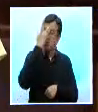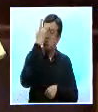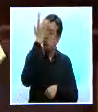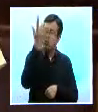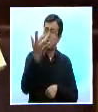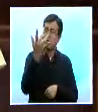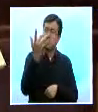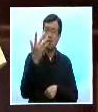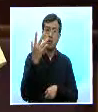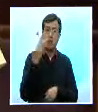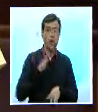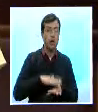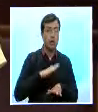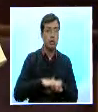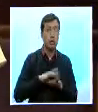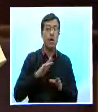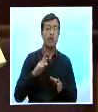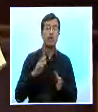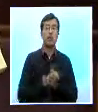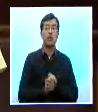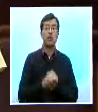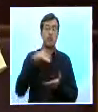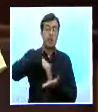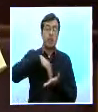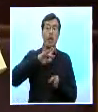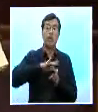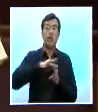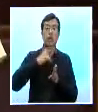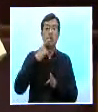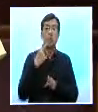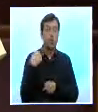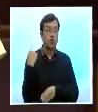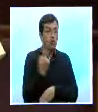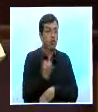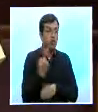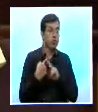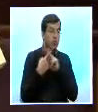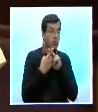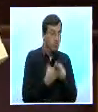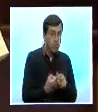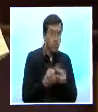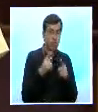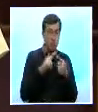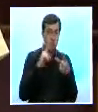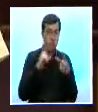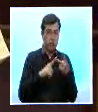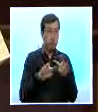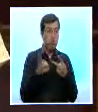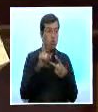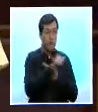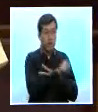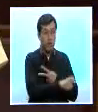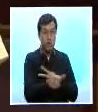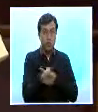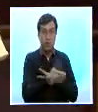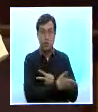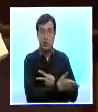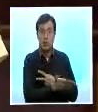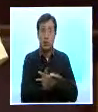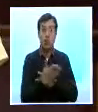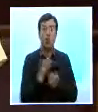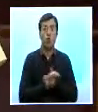inmerso en la central de riesgo que no somos sujetos de crédito caímos en manuel o charquero que tenemos que pagarle primero a ellos y